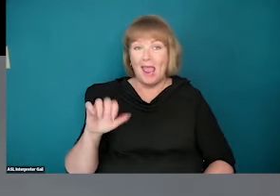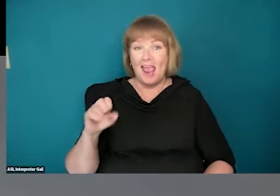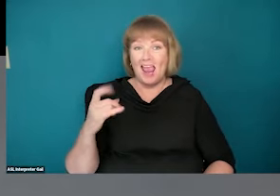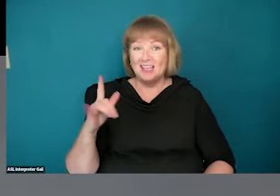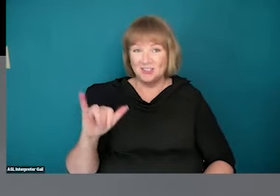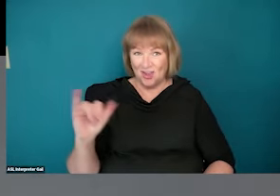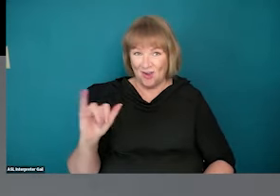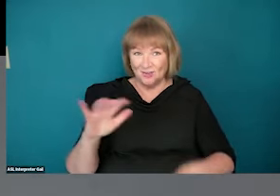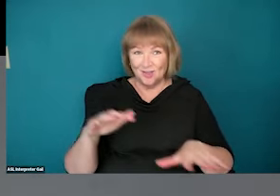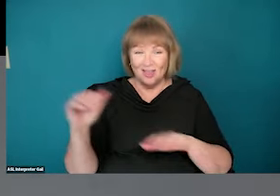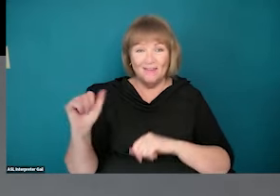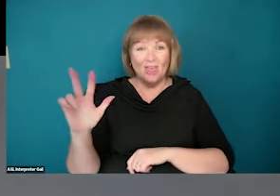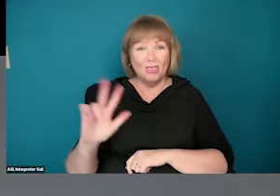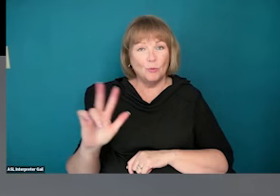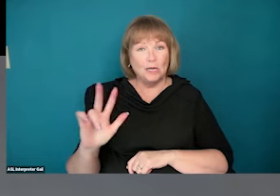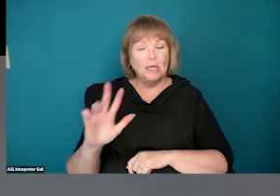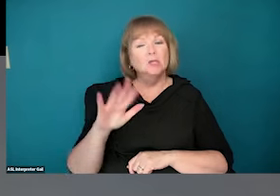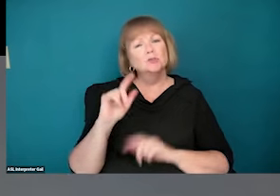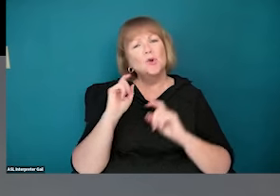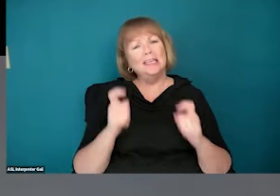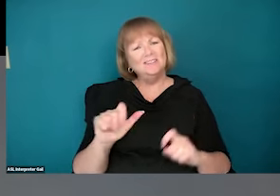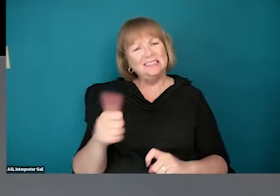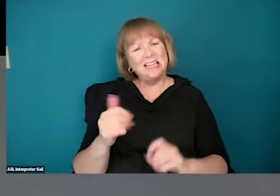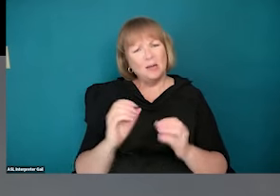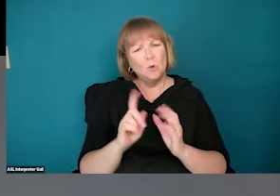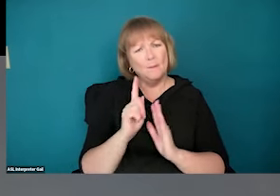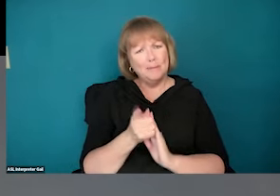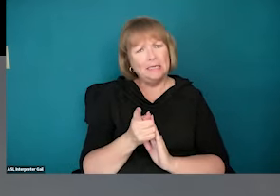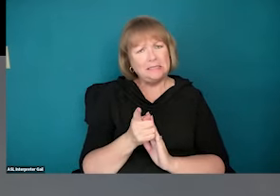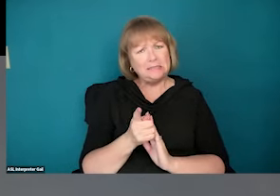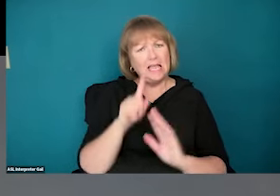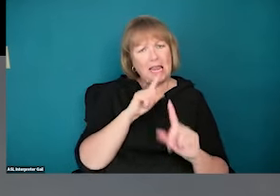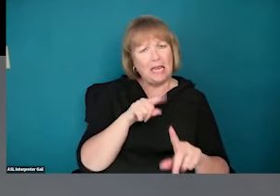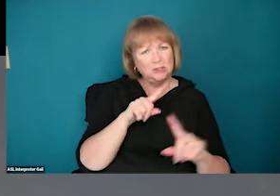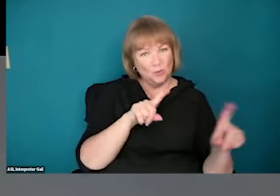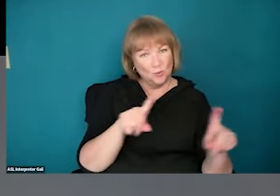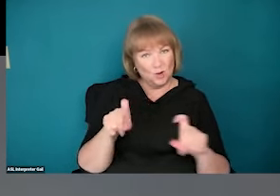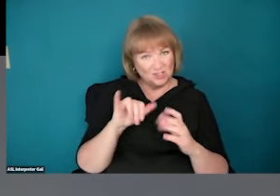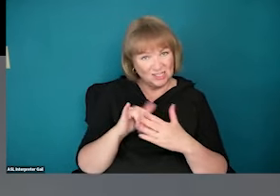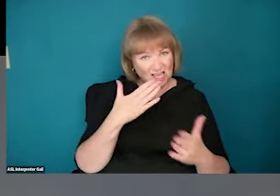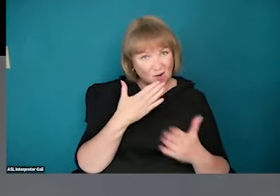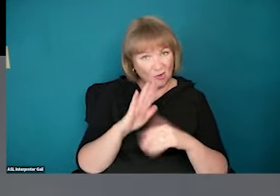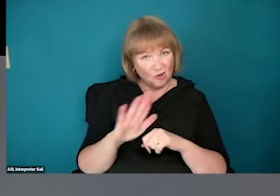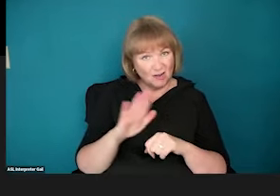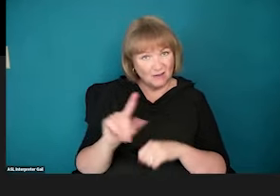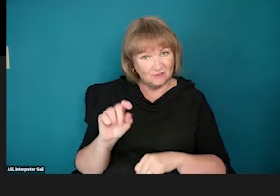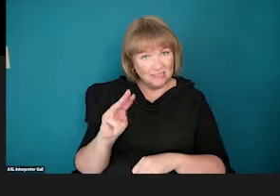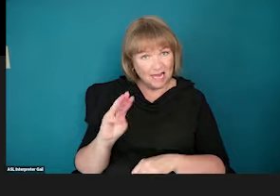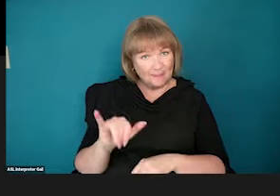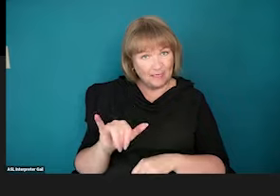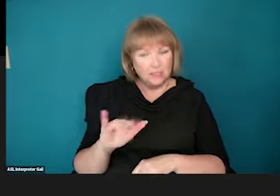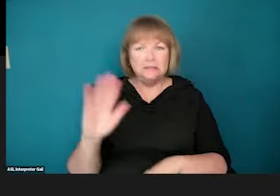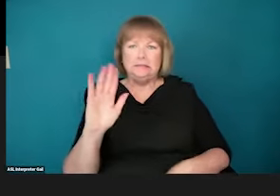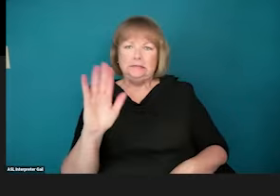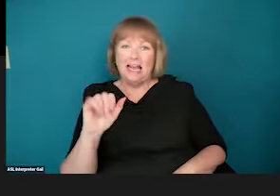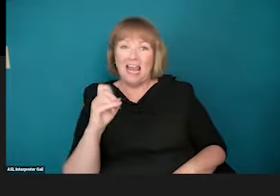Tammy y Ashley también se tienen que ir a las 3 de la tarde. Otros 10 minuticos de preguntas y respuestas. Tammy, ¿estás bien con